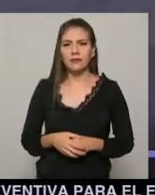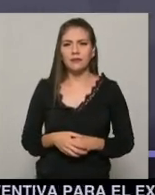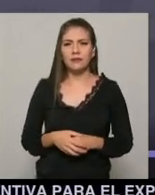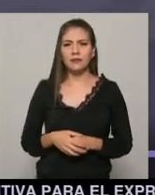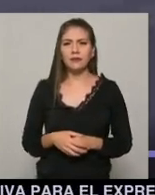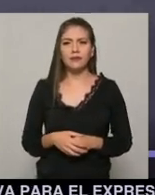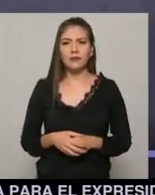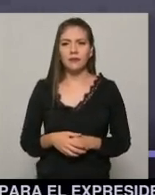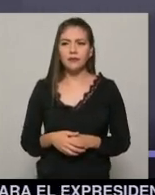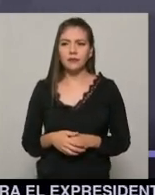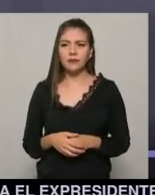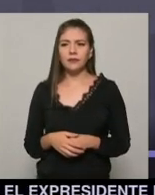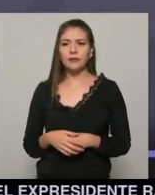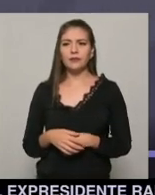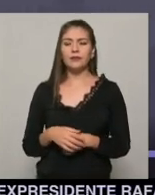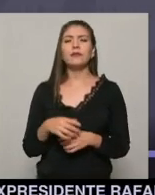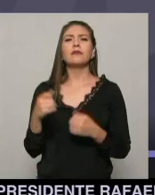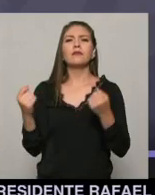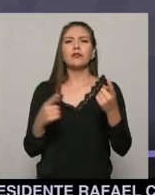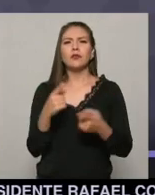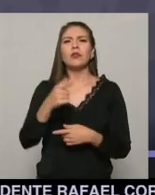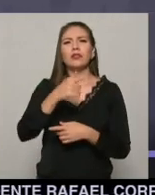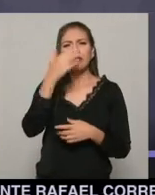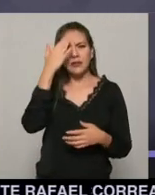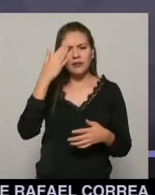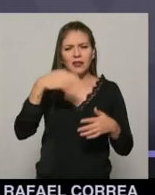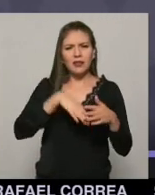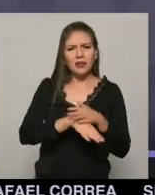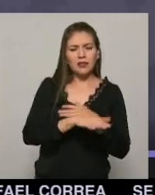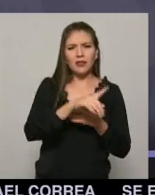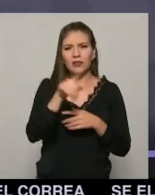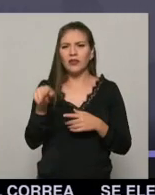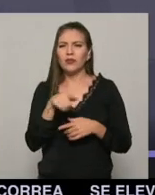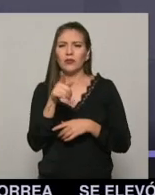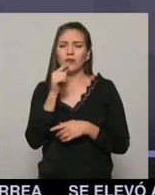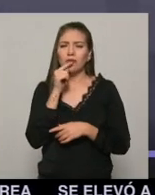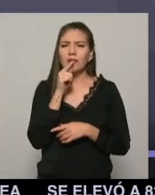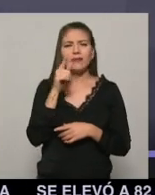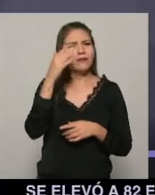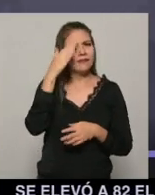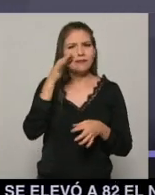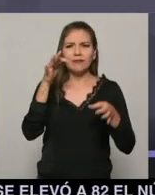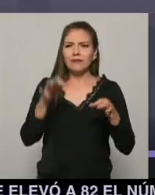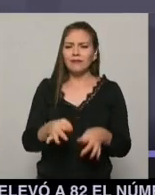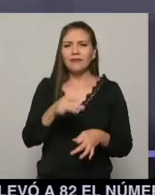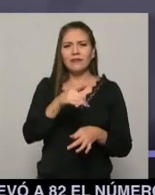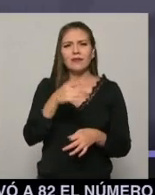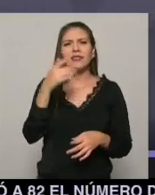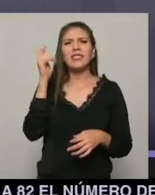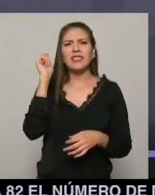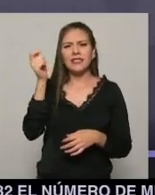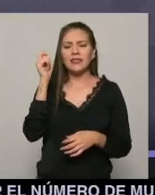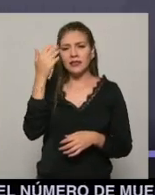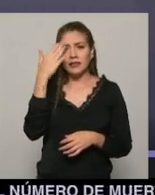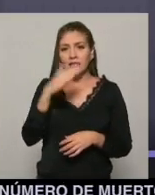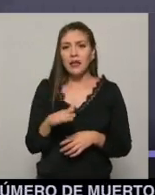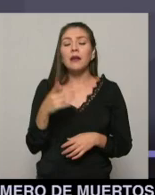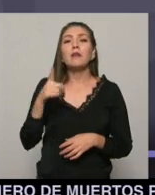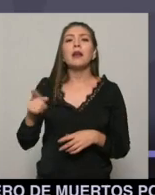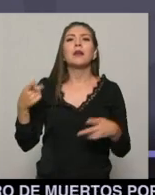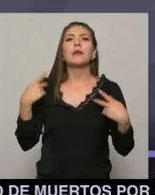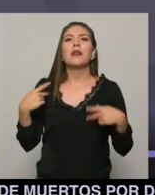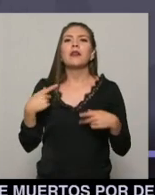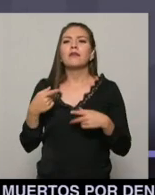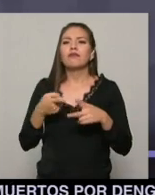alguna manera dentro de estas estructuras, sabemos que lo saben perfectamente bien. Lo que pasa es que el sistema empieza a ocultar